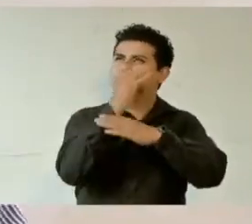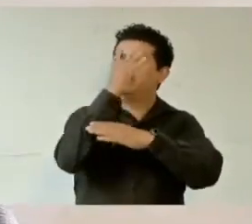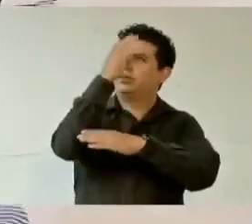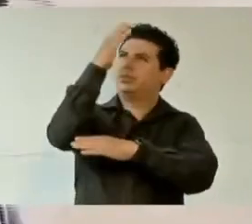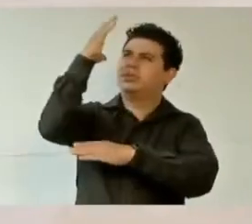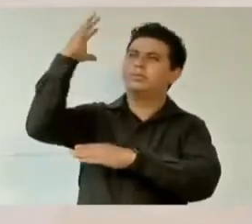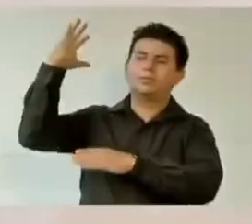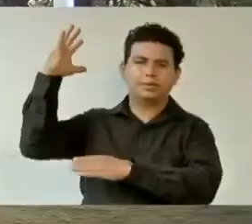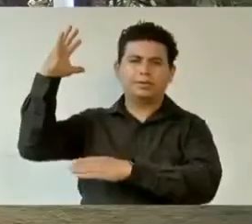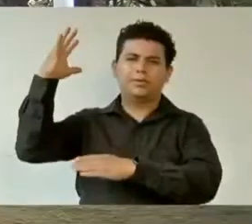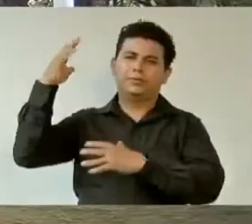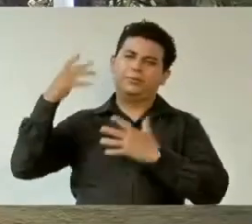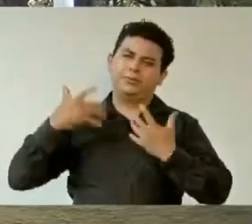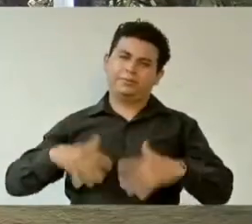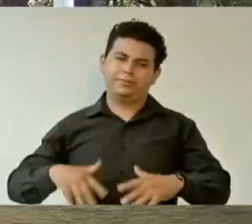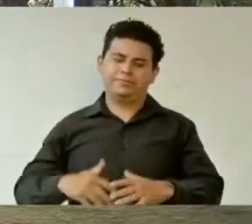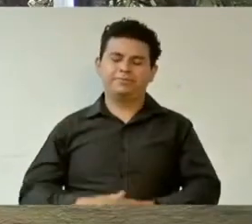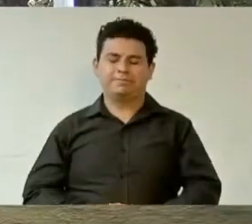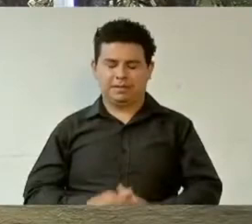Gracias.